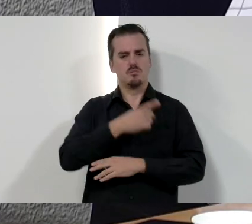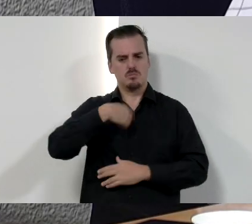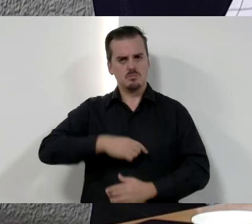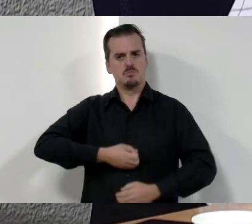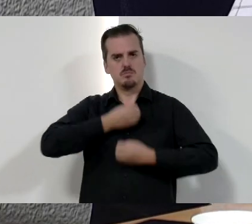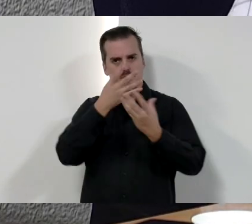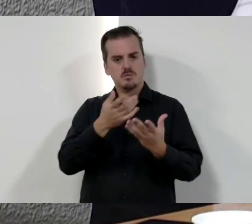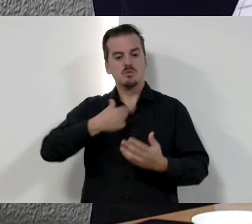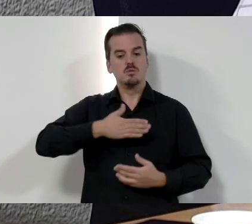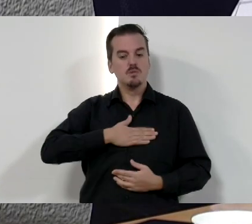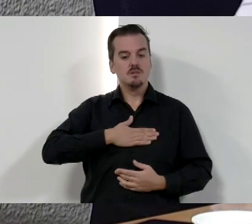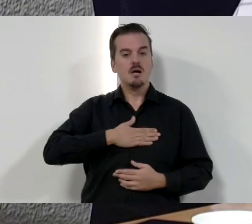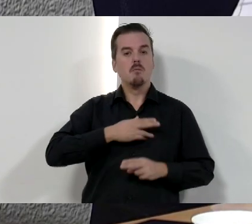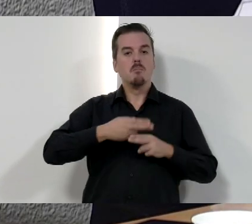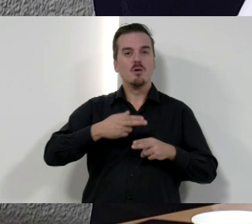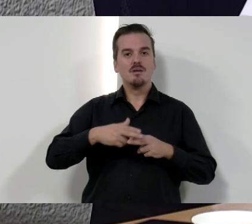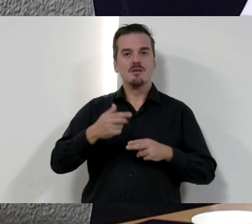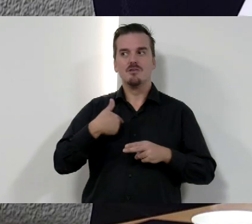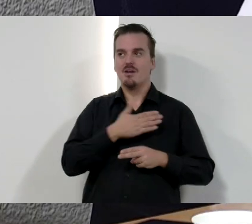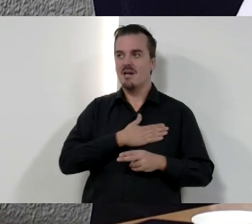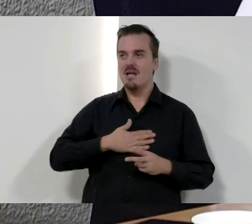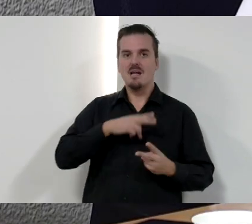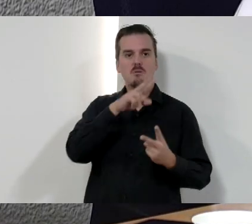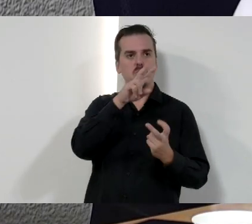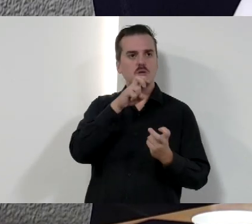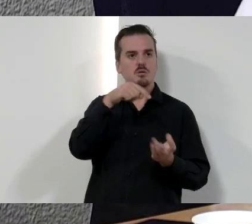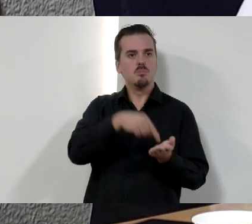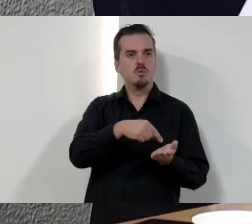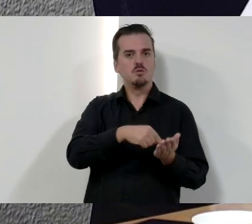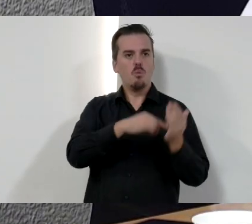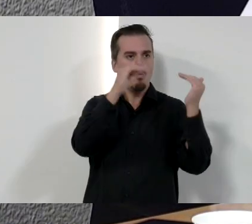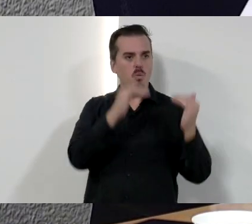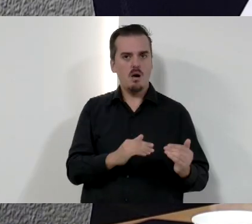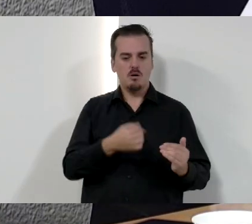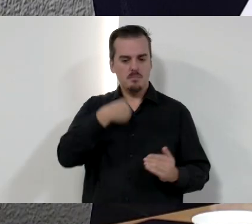que nuestra política no iba a ir dirigida a la bajada de impuestos, porque es injusta.